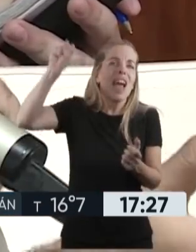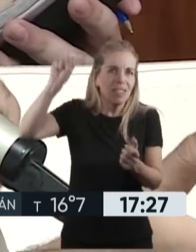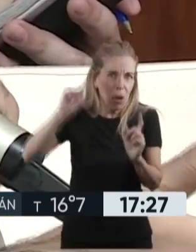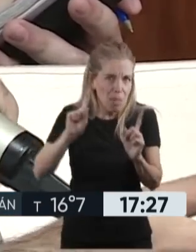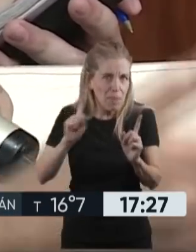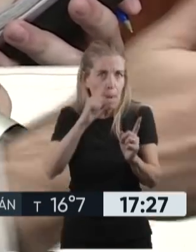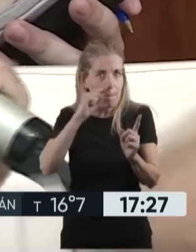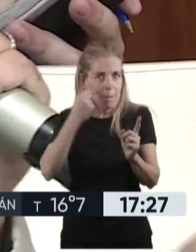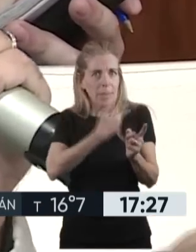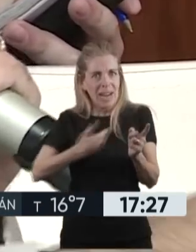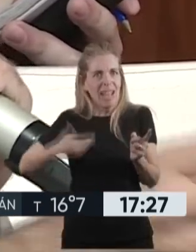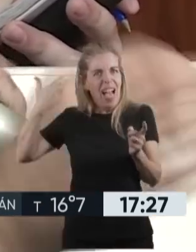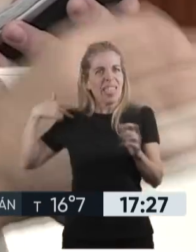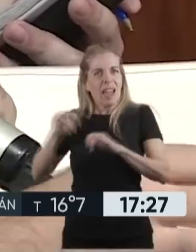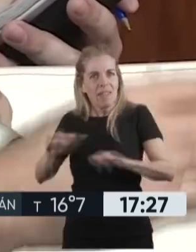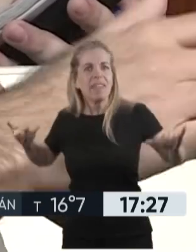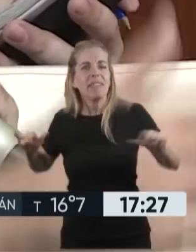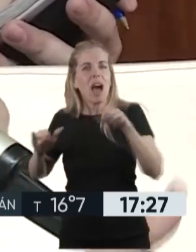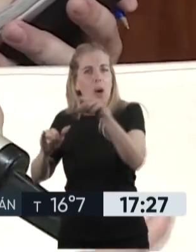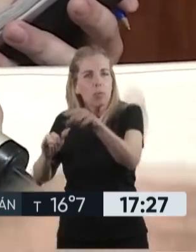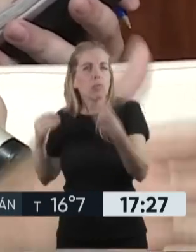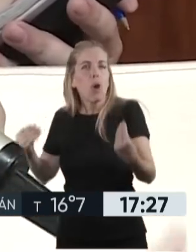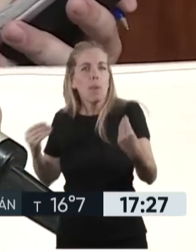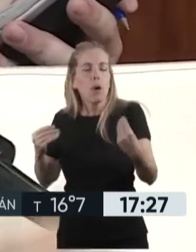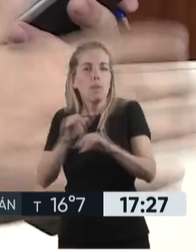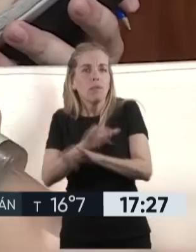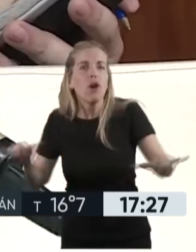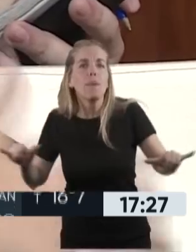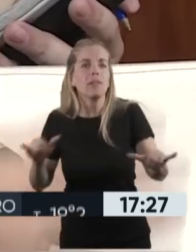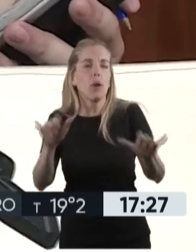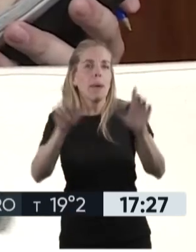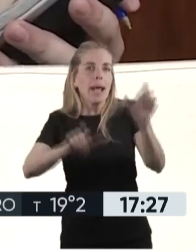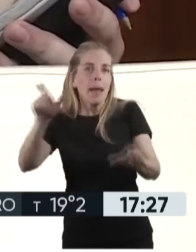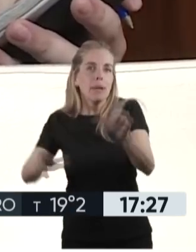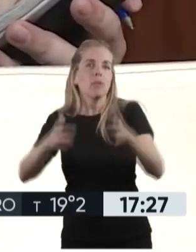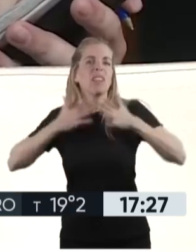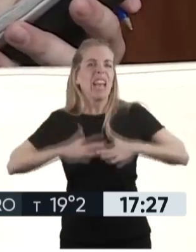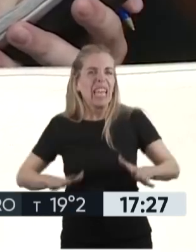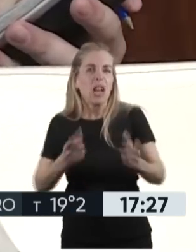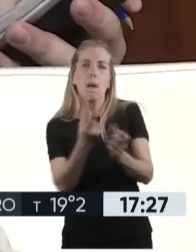usted estuvo con él, estuvo con Batakis, a ver, para llevar tranquilidad a la población por el tema precios y lo demás.